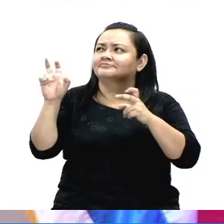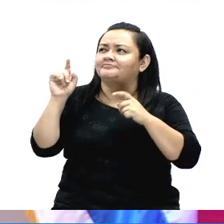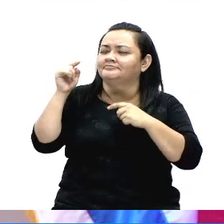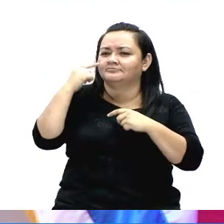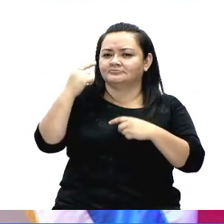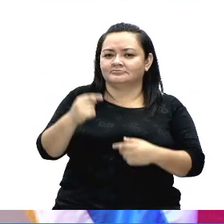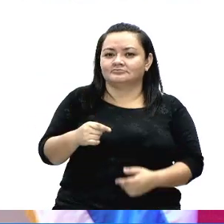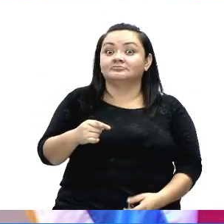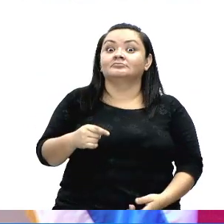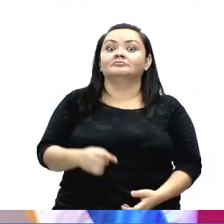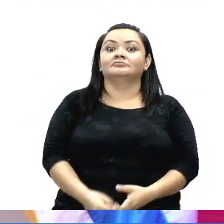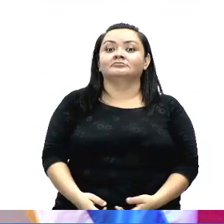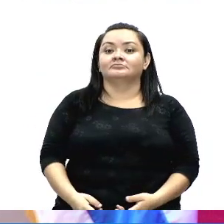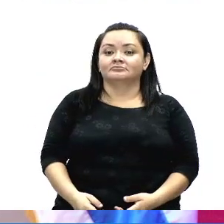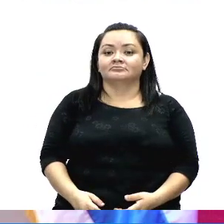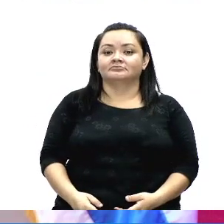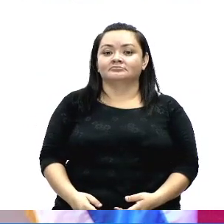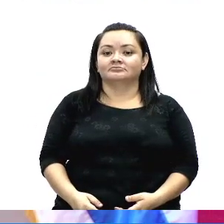se acomodaron